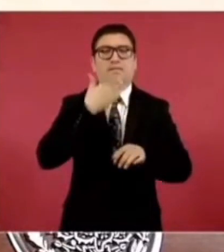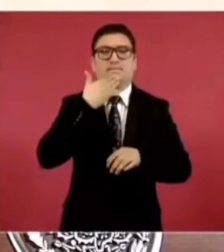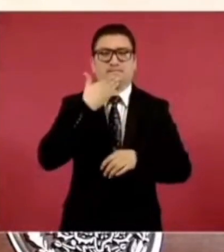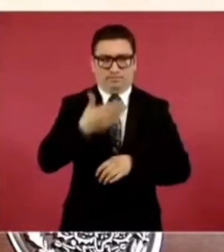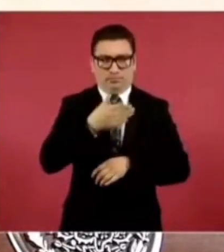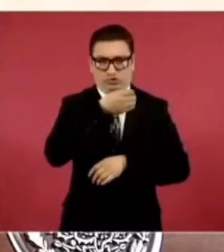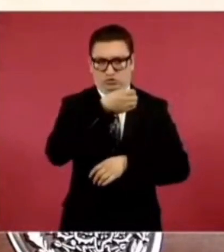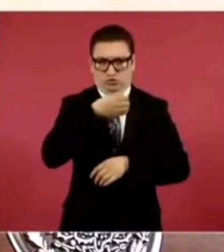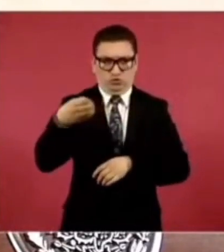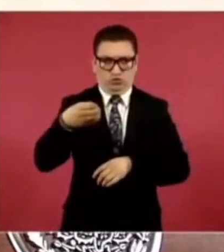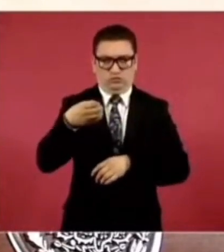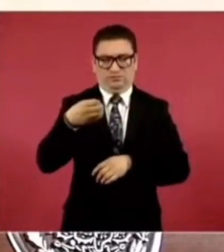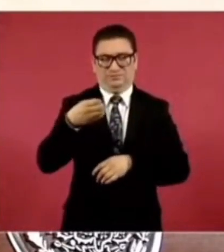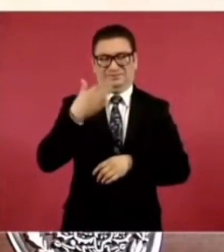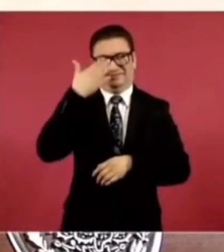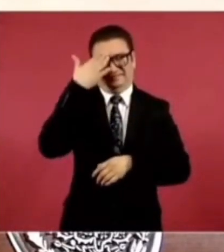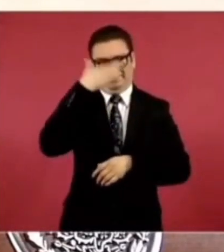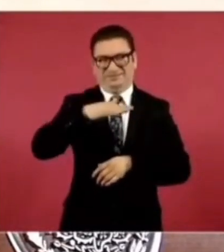ya ven como dicen